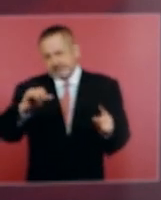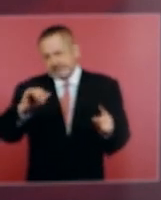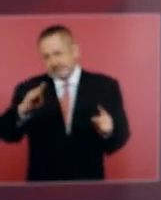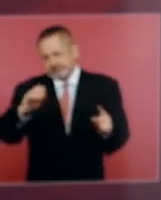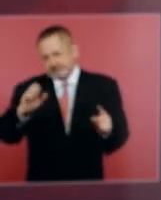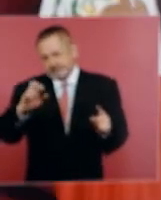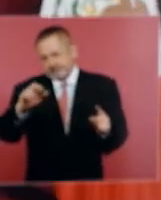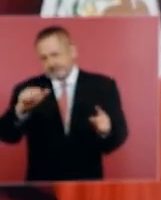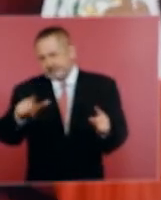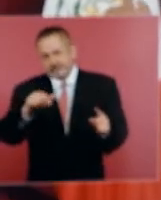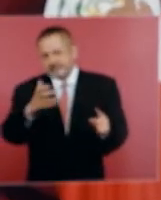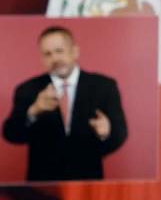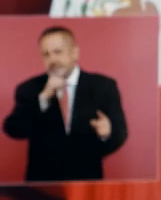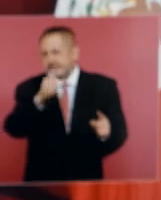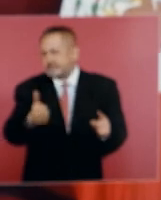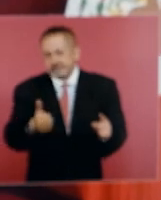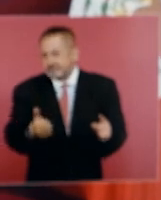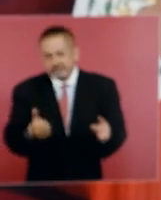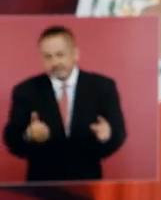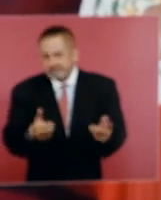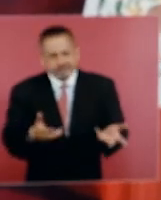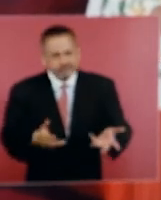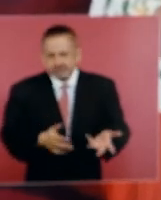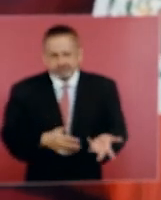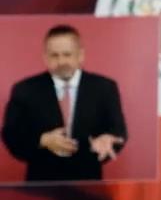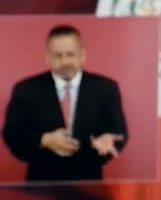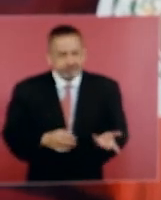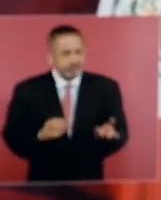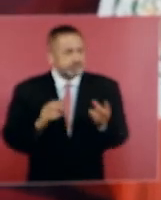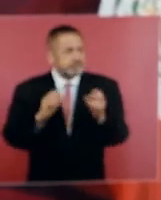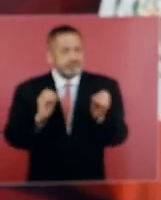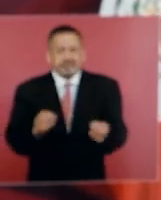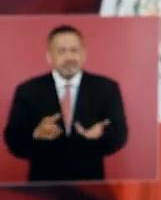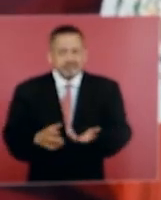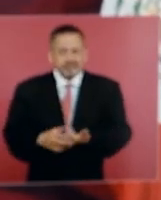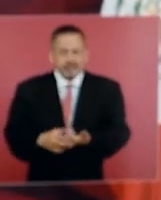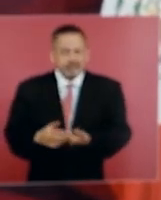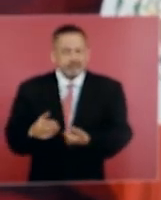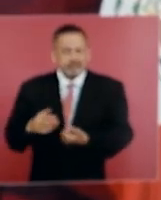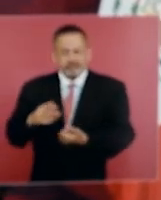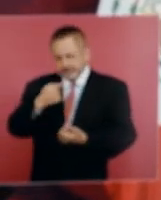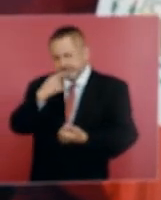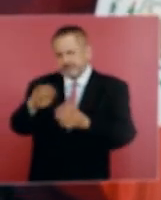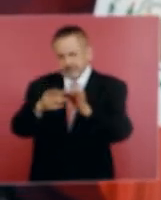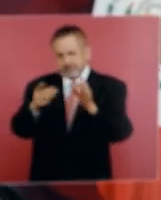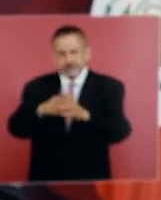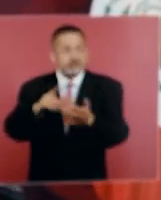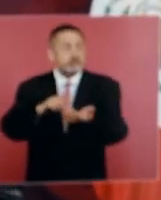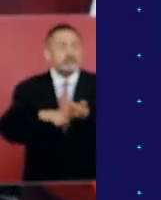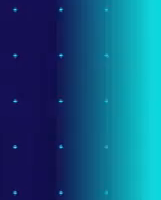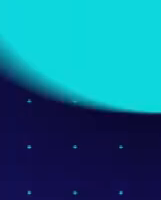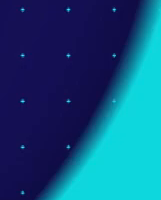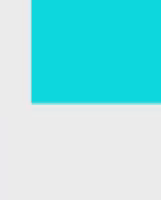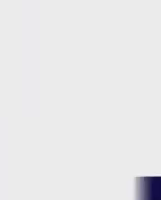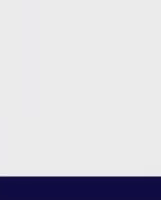que se instalaron 3 bases para realizar operaciones disuasivas y 2 agrupamientos se trasladarán a Motocintla.